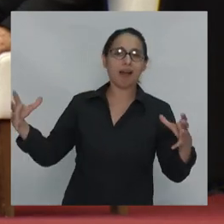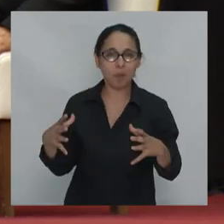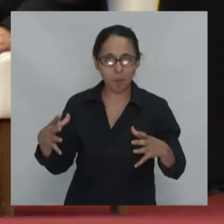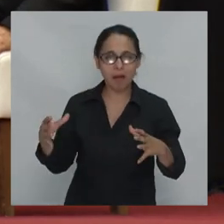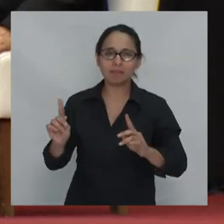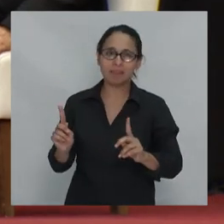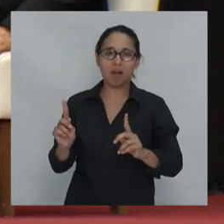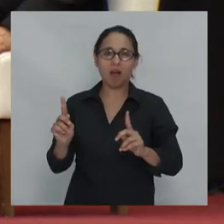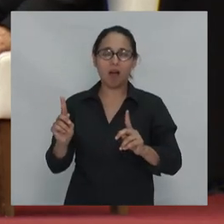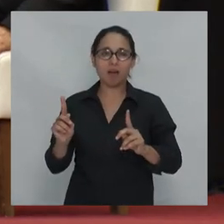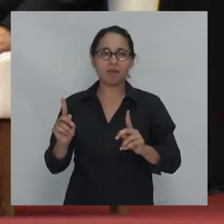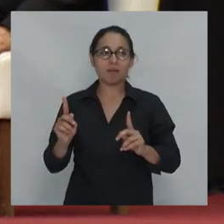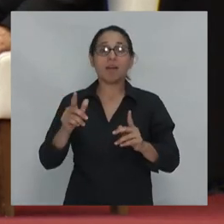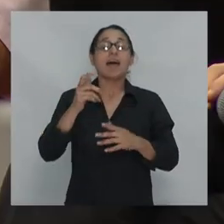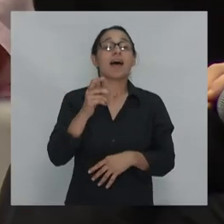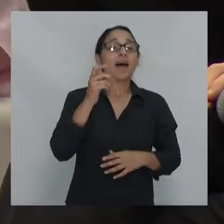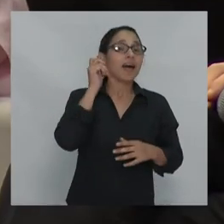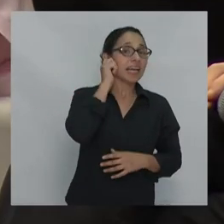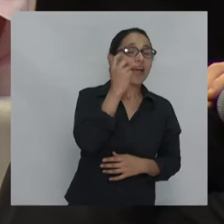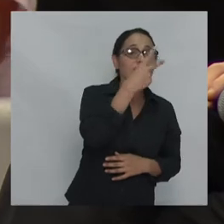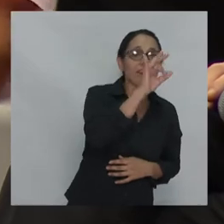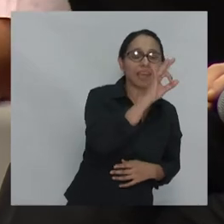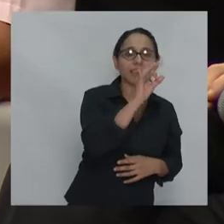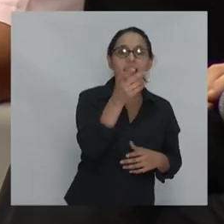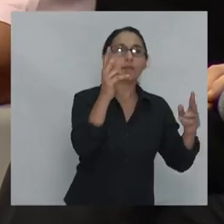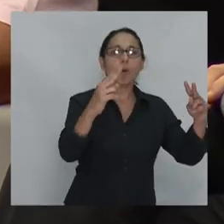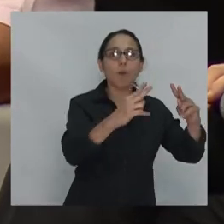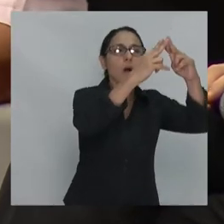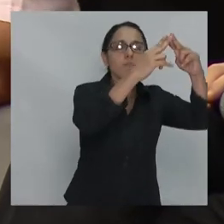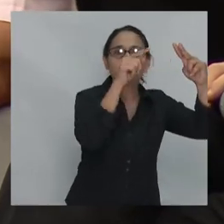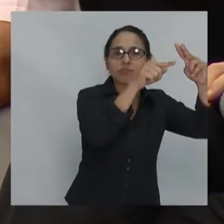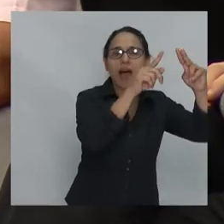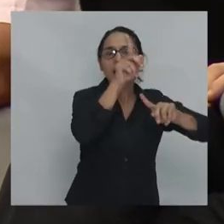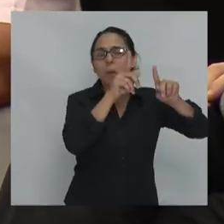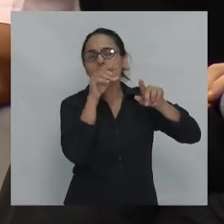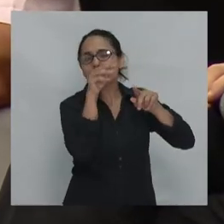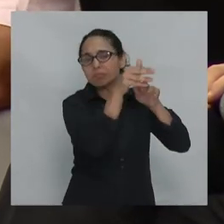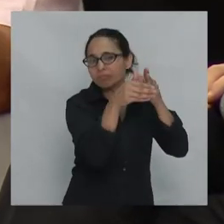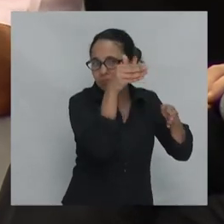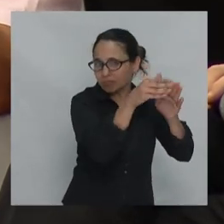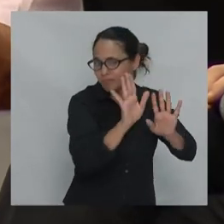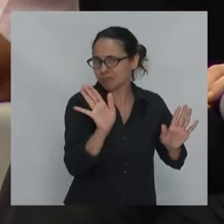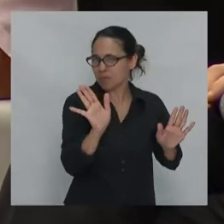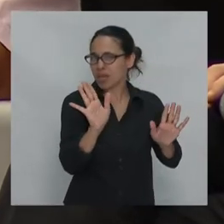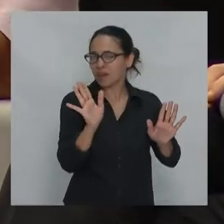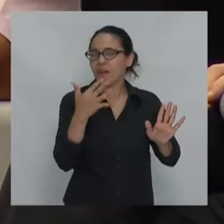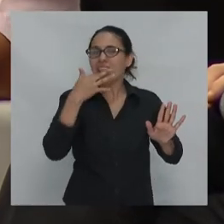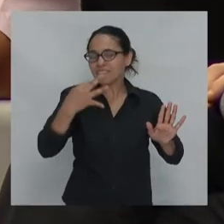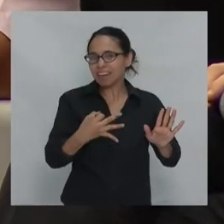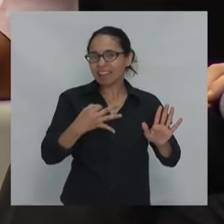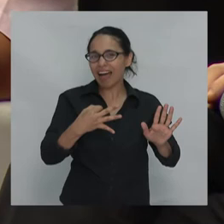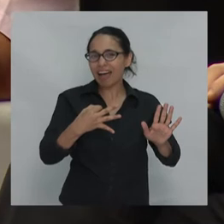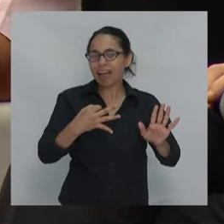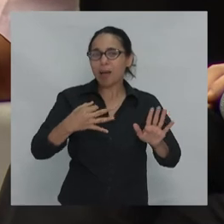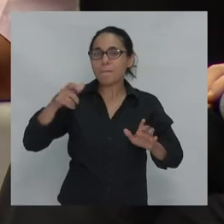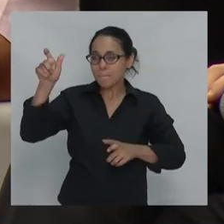G20, no los van a reunir, de golpe empleados públicos que se los puedan meter ahí, pero nadie viene a una reunión de